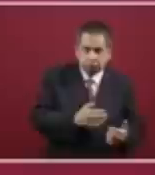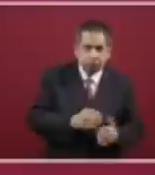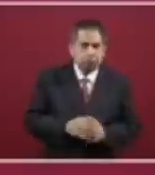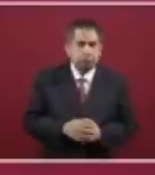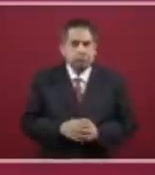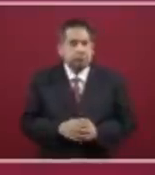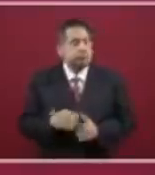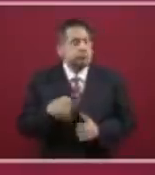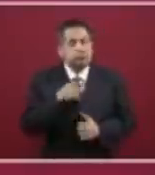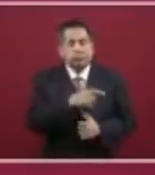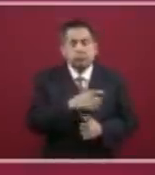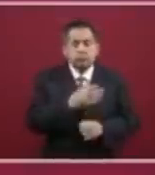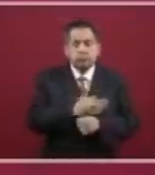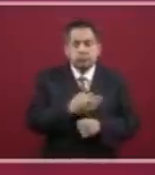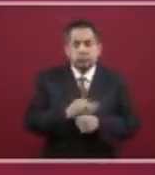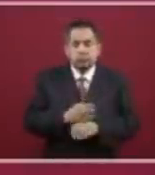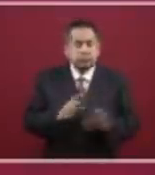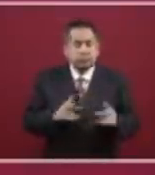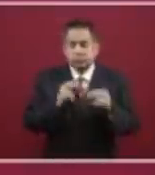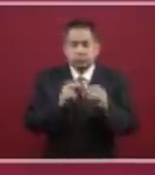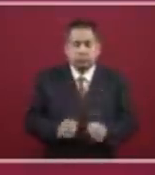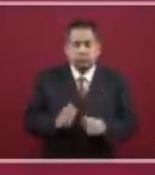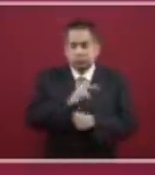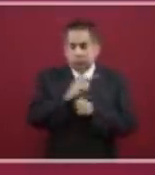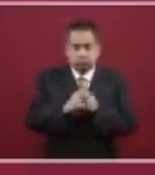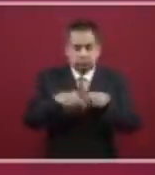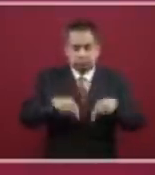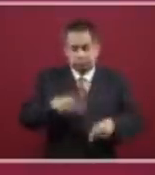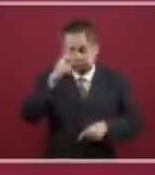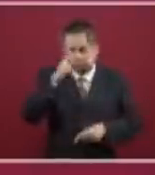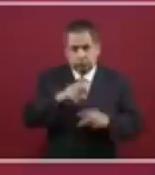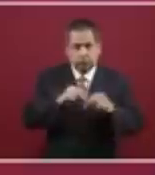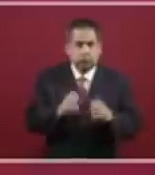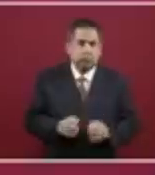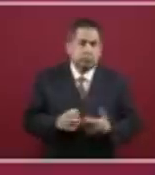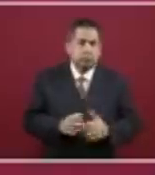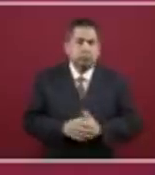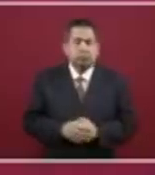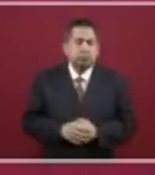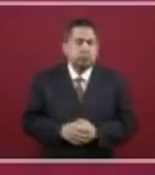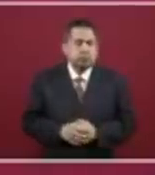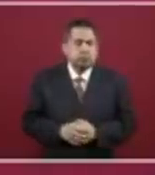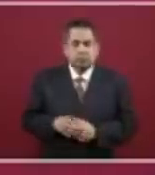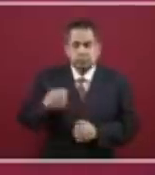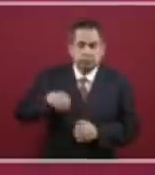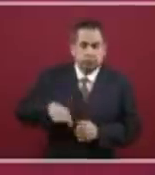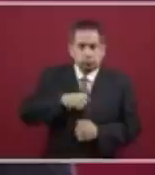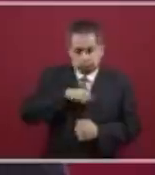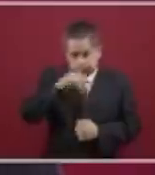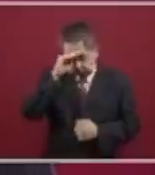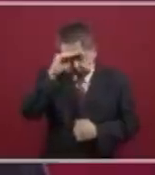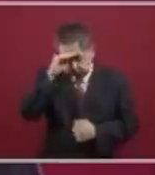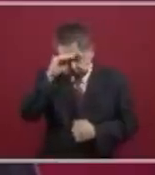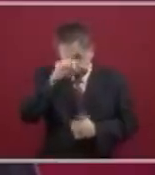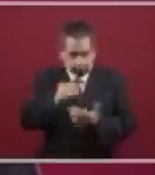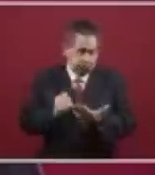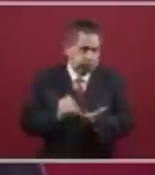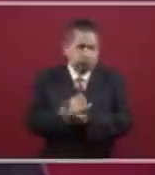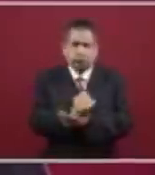Y está fuera del país y nosotros tomamos esta